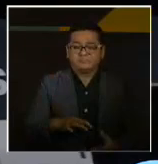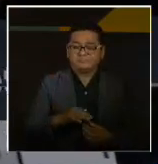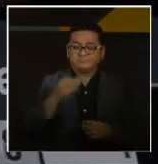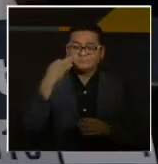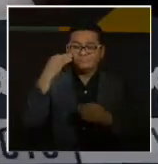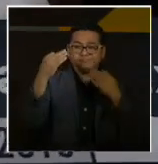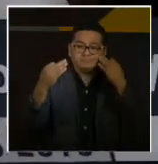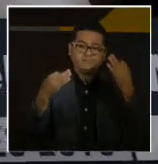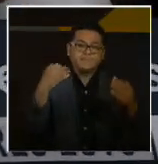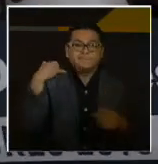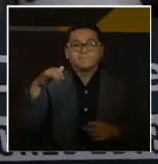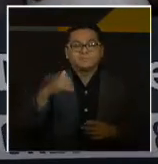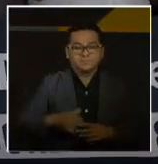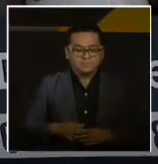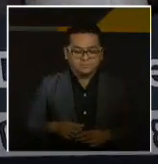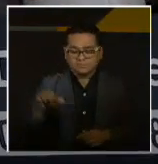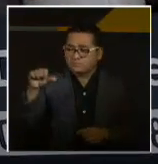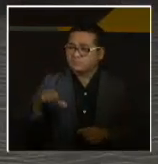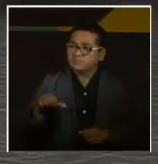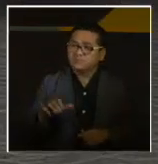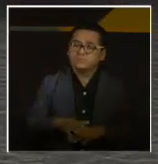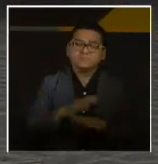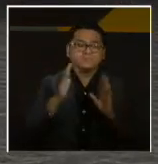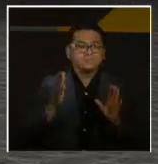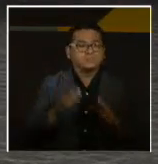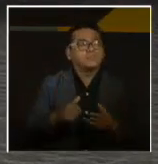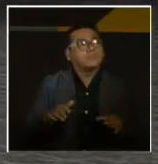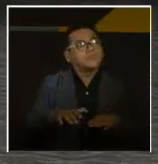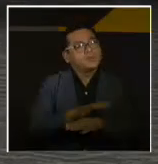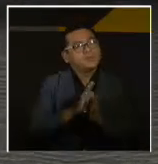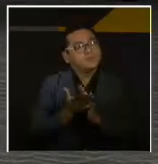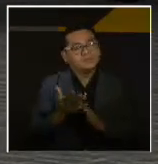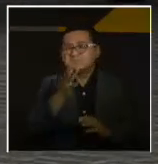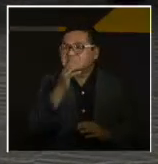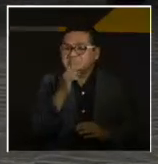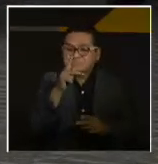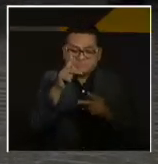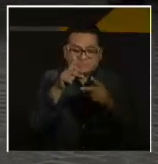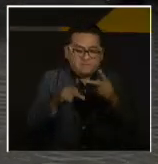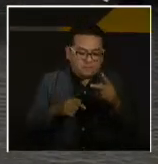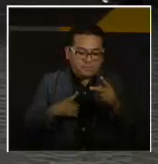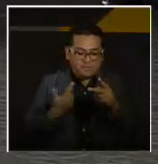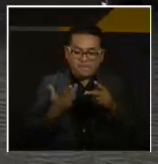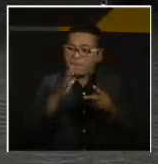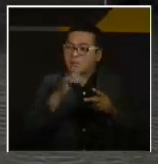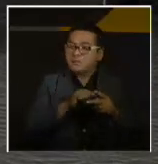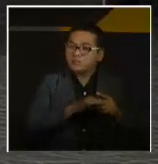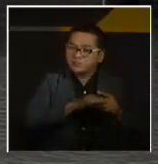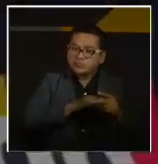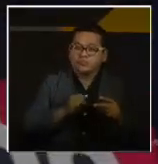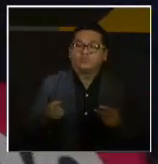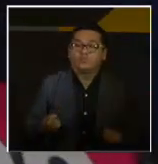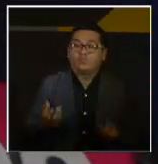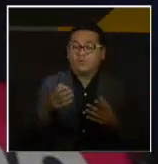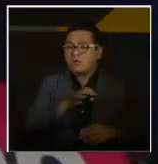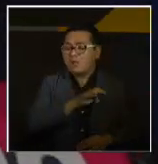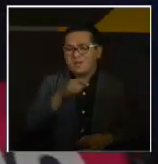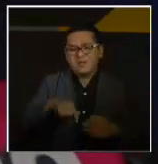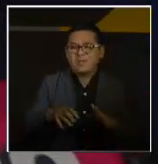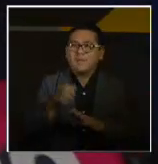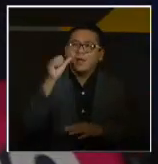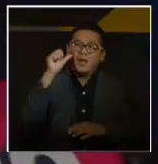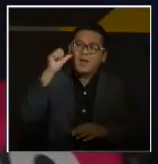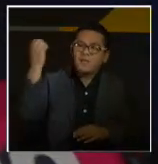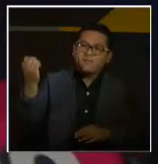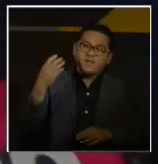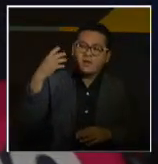mucho tiempo en Yucatán. Hoy tenemos condiciones de infraestructura que no nos permiten desarrollar el máximo potencial del estado. Por eso, yo ayer en el